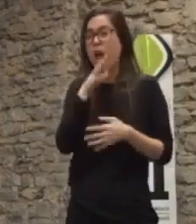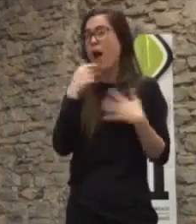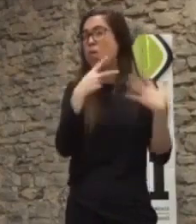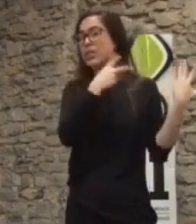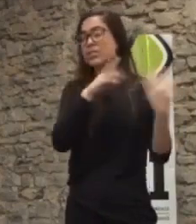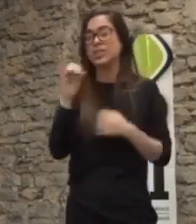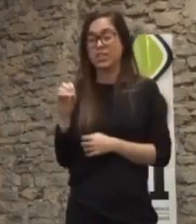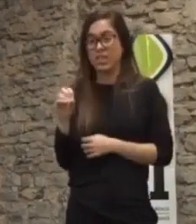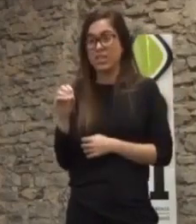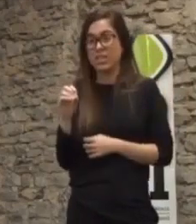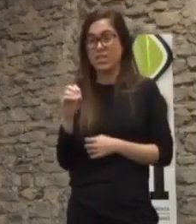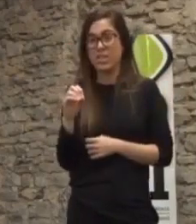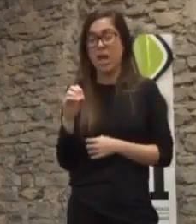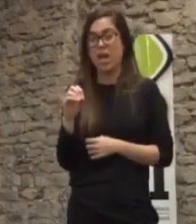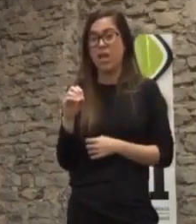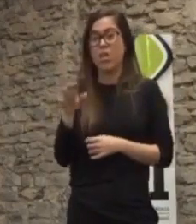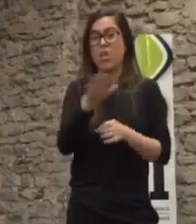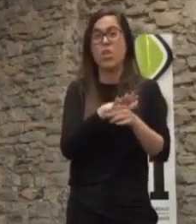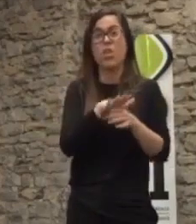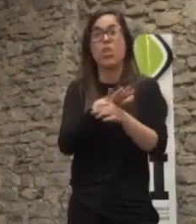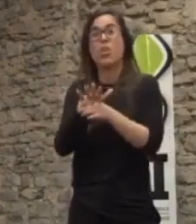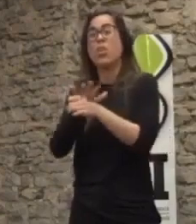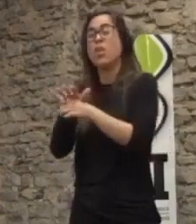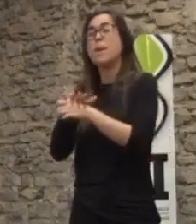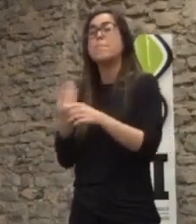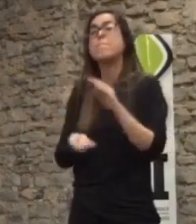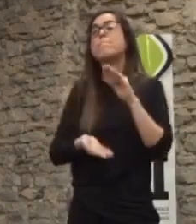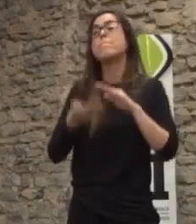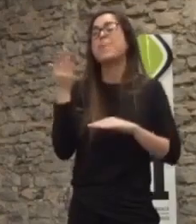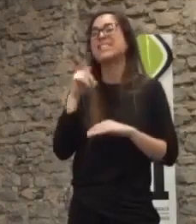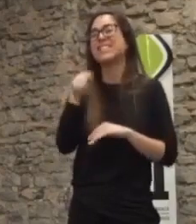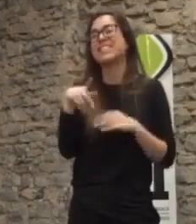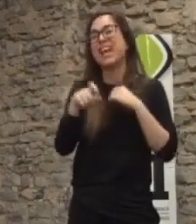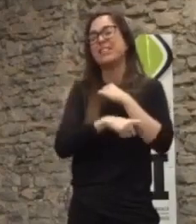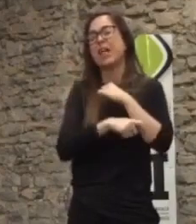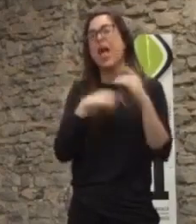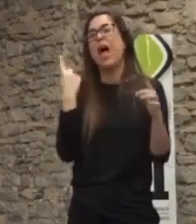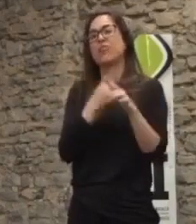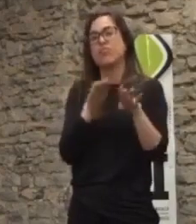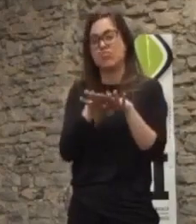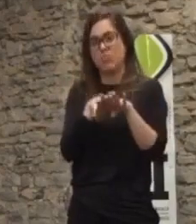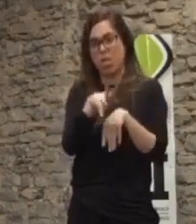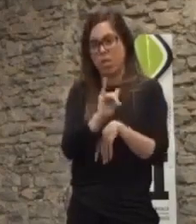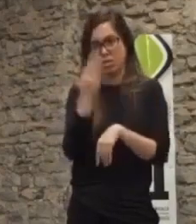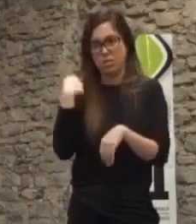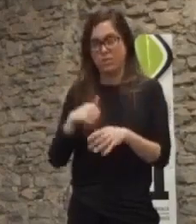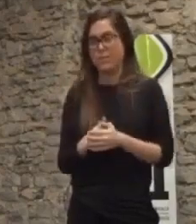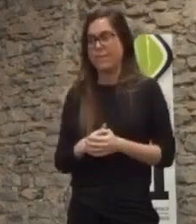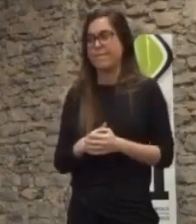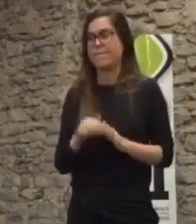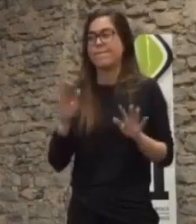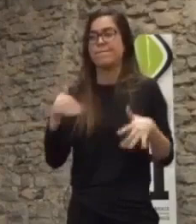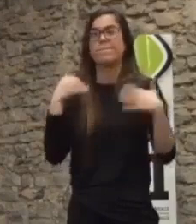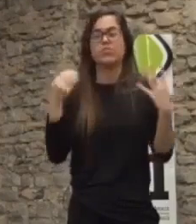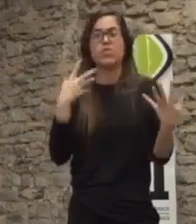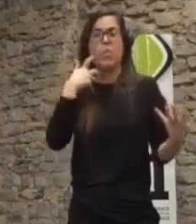70 los municipios que forman parte, que tienen una estrategia antirrumores, que impulsan una estrategia antirrumores, ¿no? Entonces, con todo ese